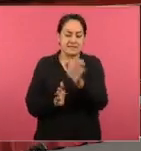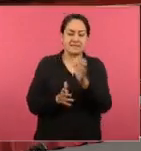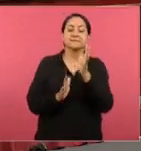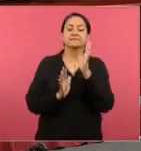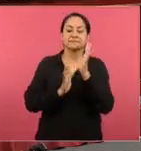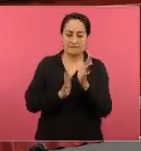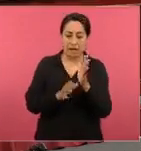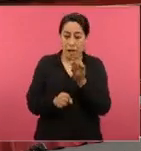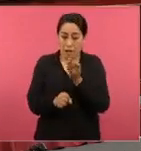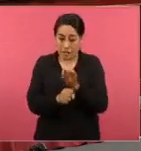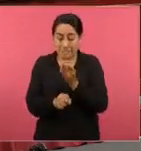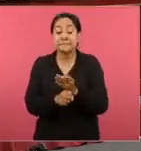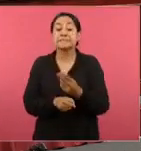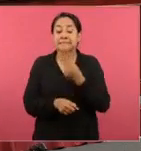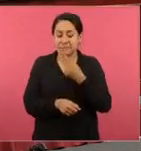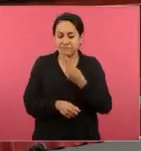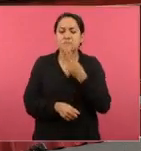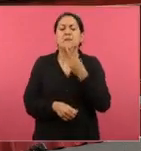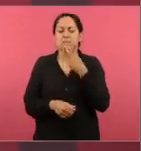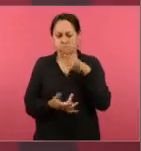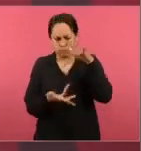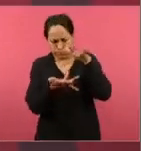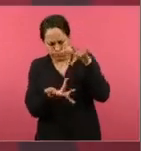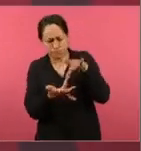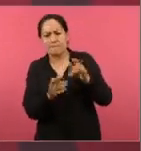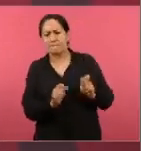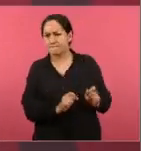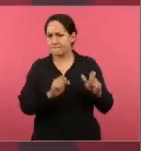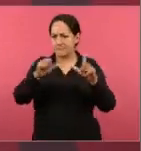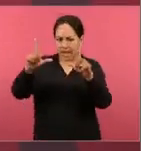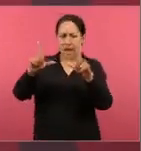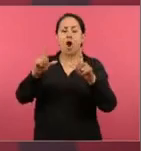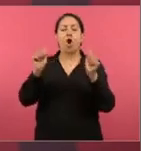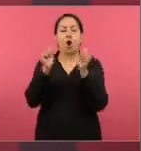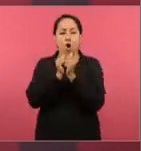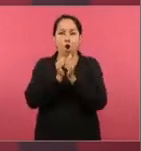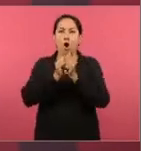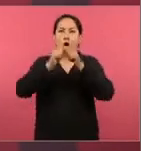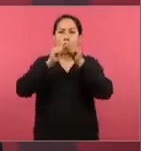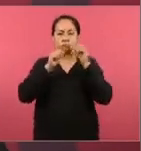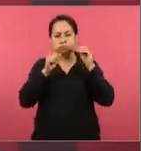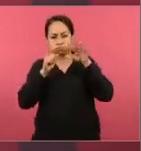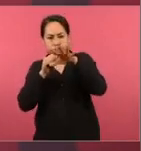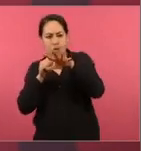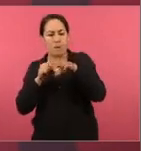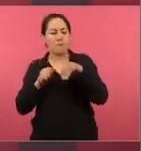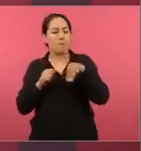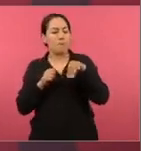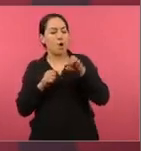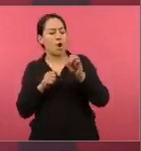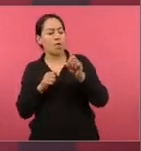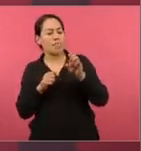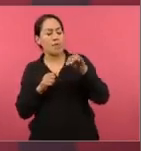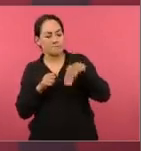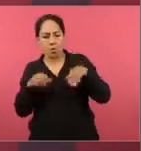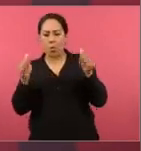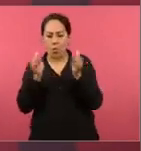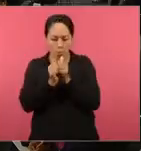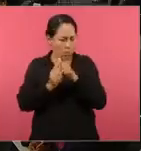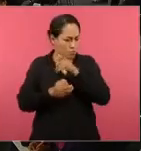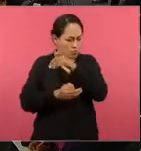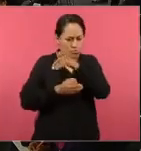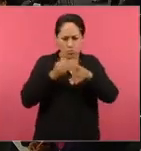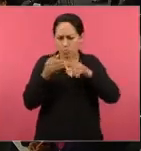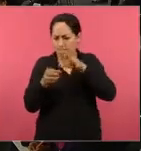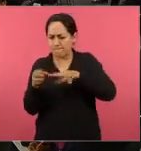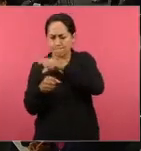están conectadas con una antena, con un decodificador, con una pantalla y con de la red EduSat.